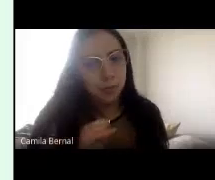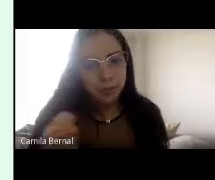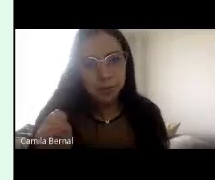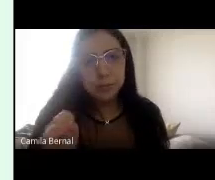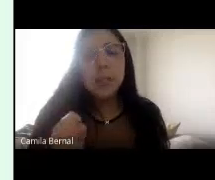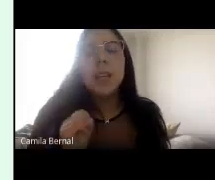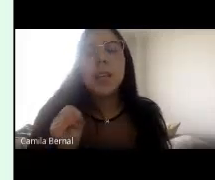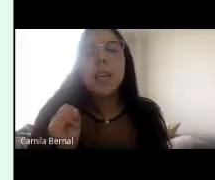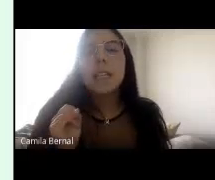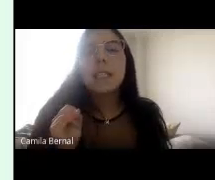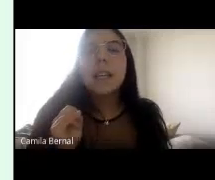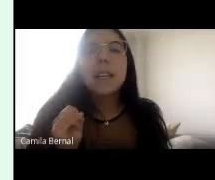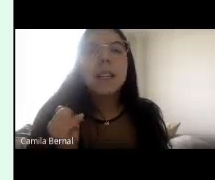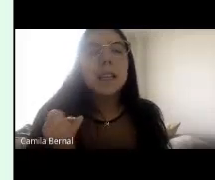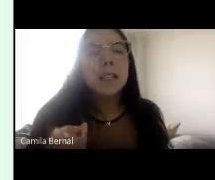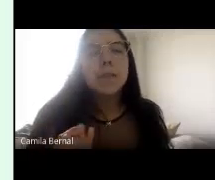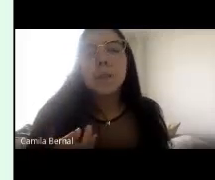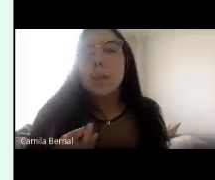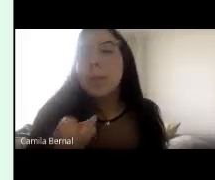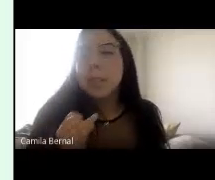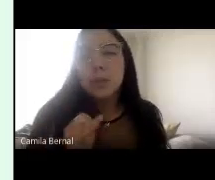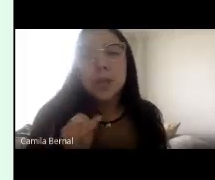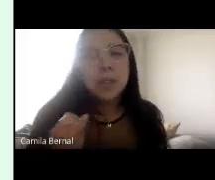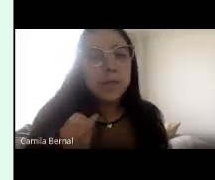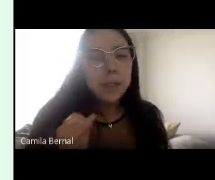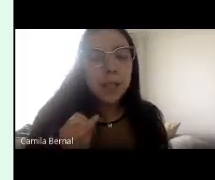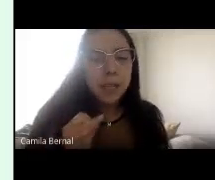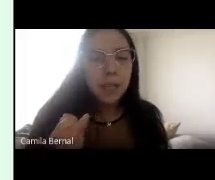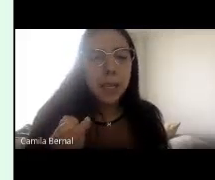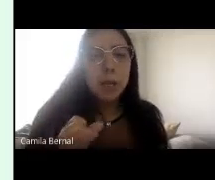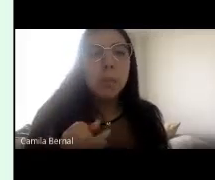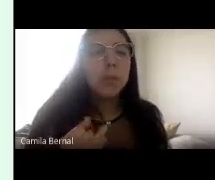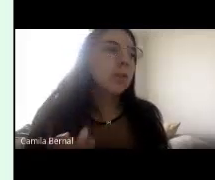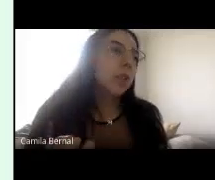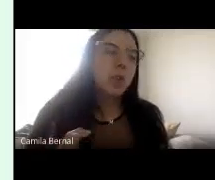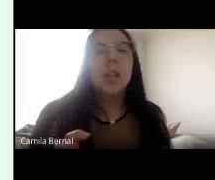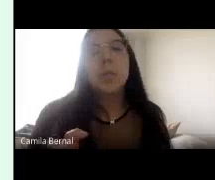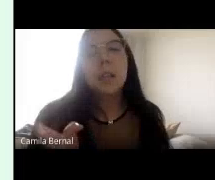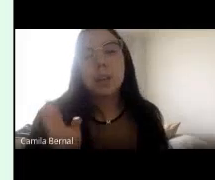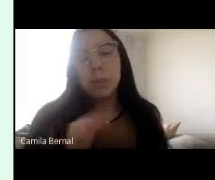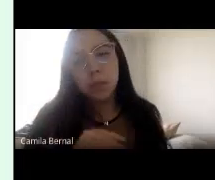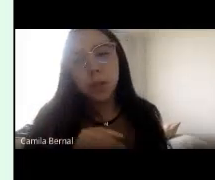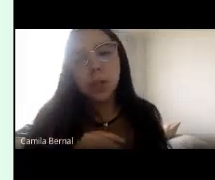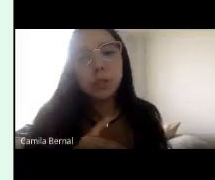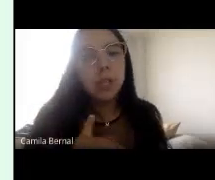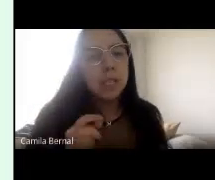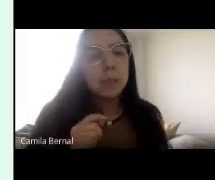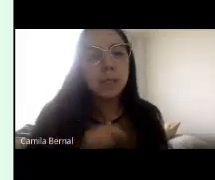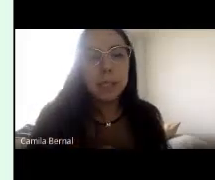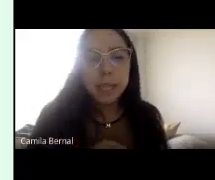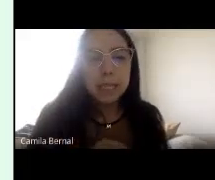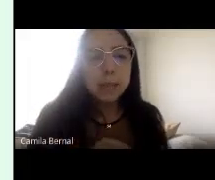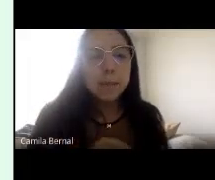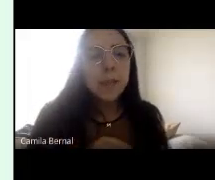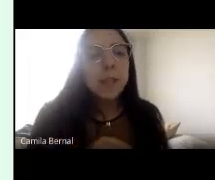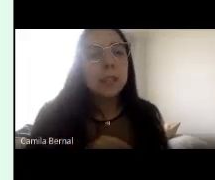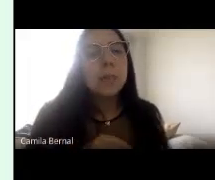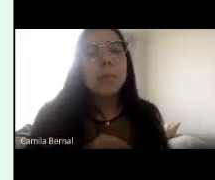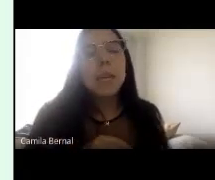el agua. Esta es la forma más segura de desinfectar el agua porque nos ayuda a eliminar los patógenos y las